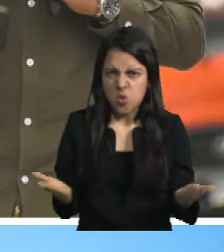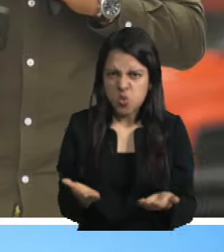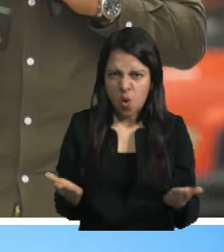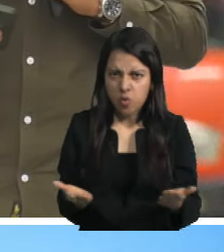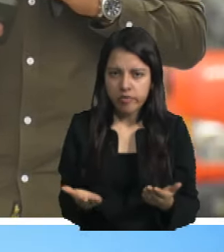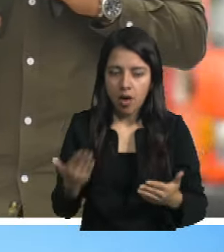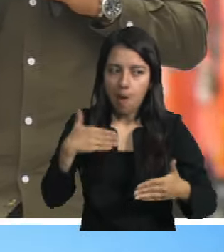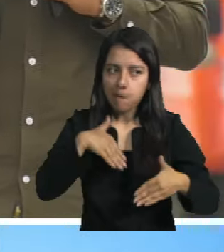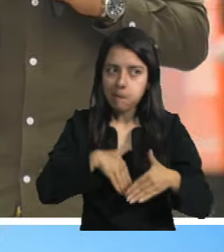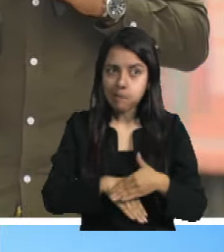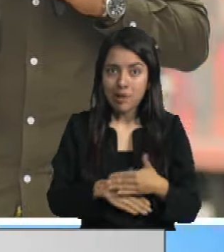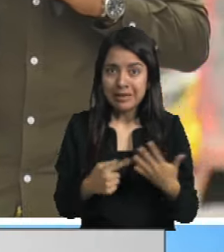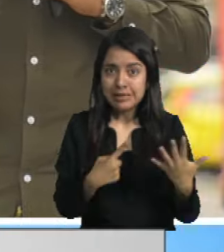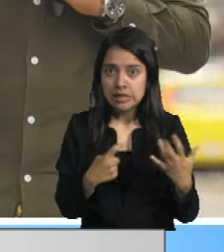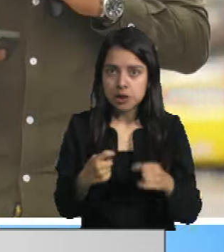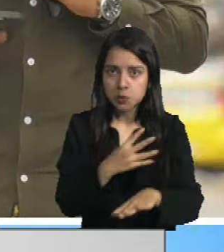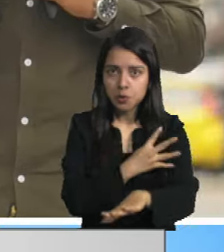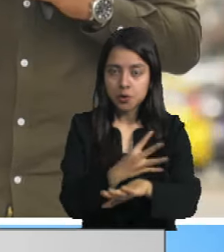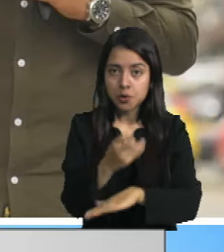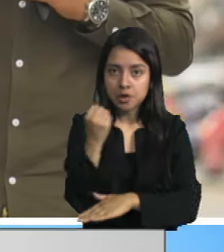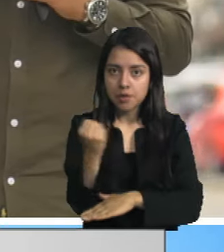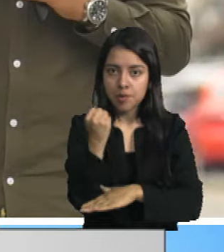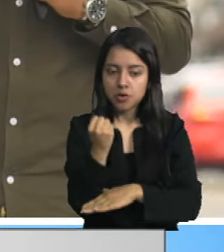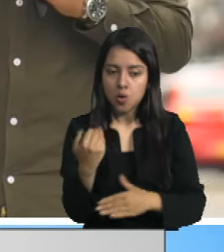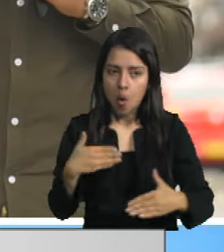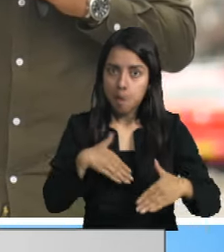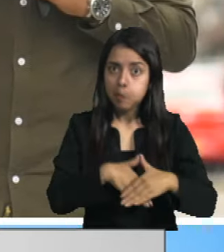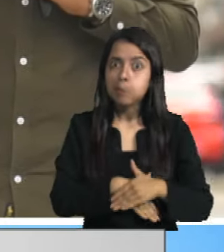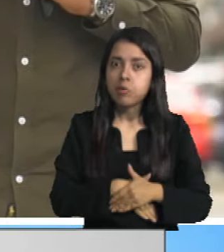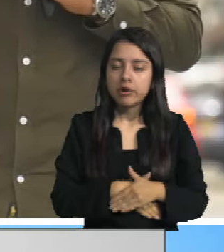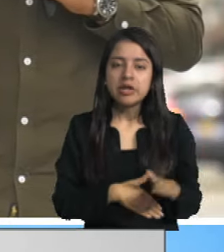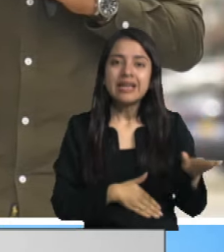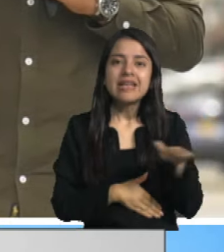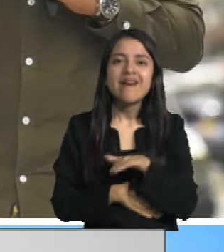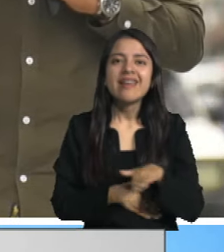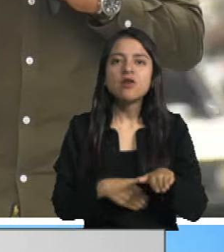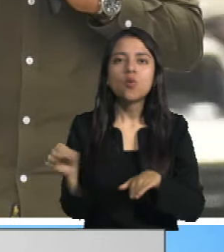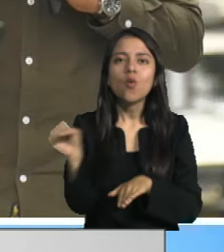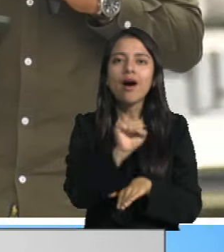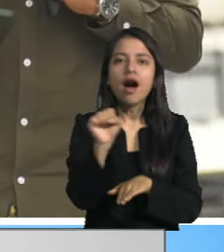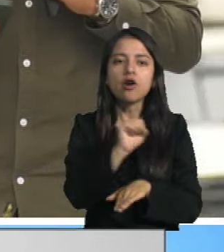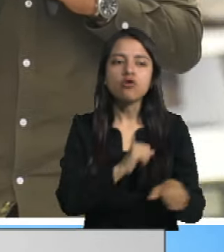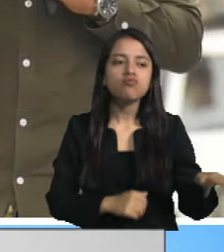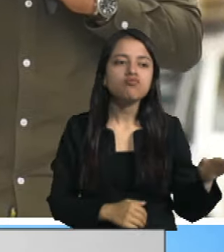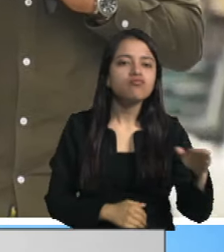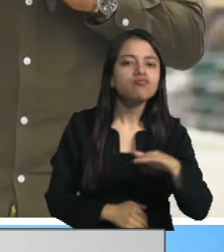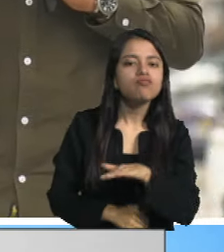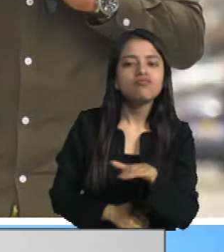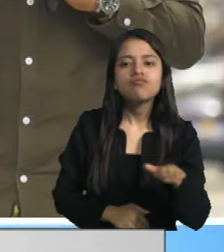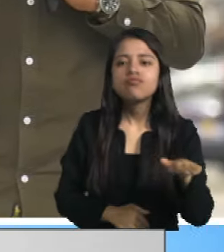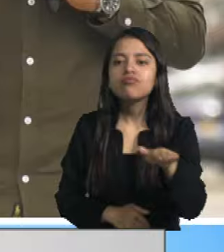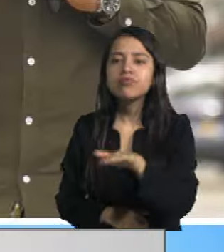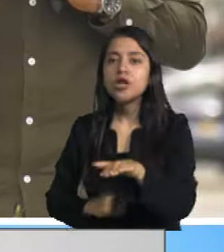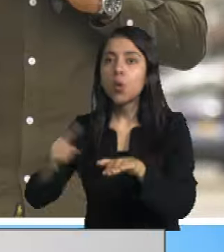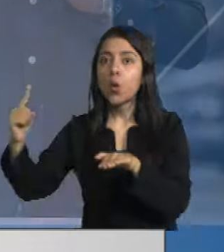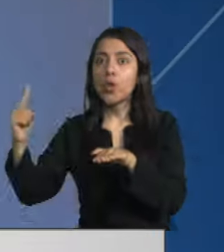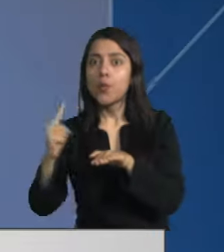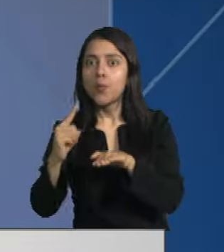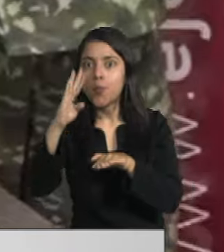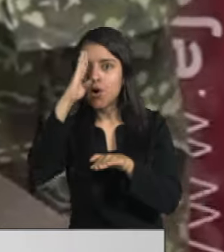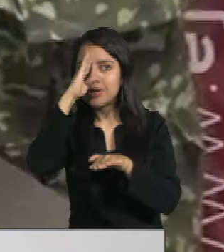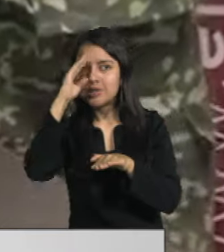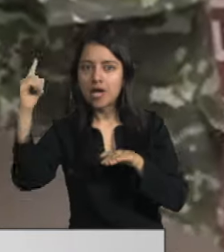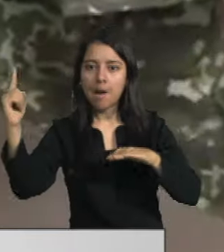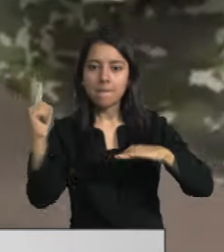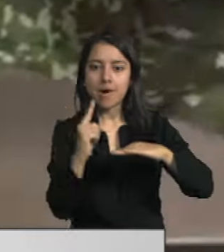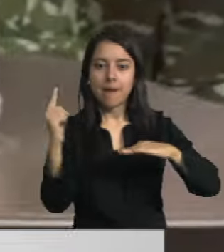millones de pesos en efectivo. Cuando llegaron a un puesto de control de las fuerzas militares, intentaron sobornar a los uniformados, quienes